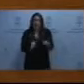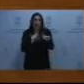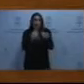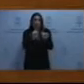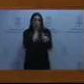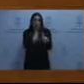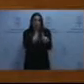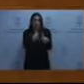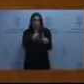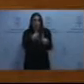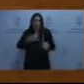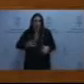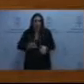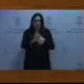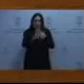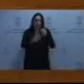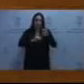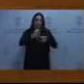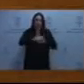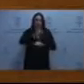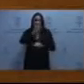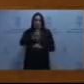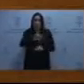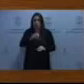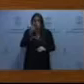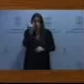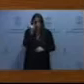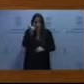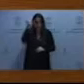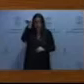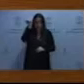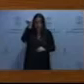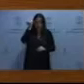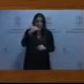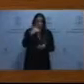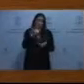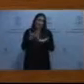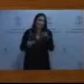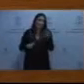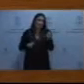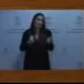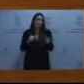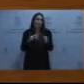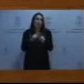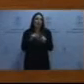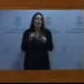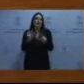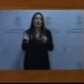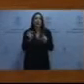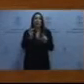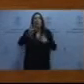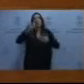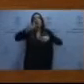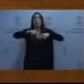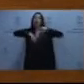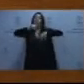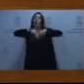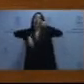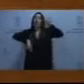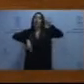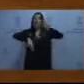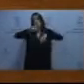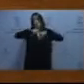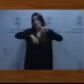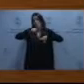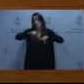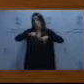relativismo sobre el cumplimiento o incumplimiento de una iniciativa, que es algo así como especie de una teoría del depende de quién lo mire y cómo